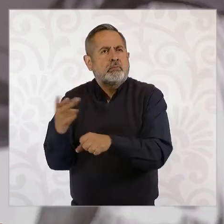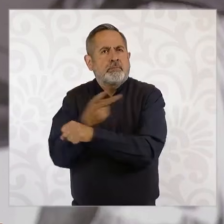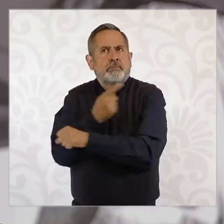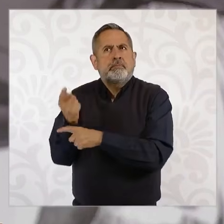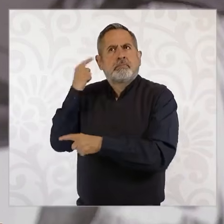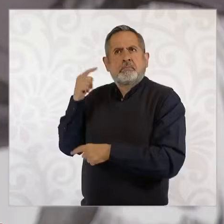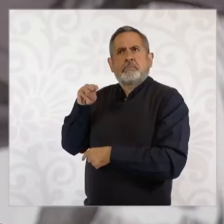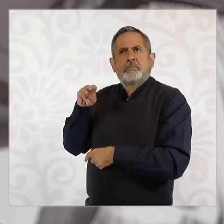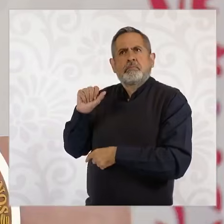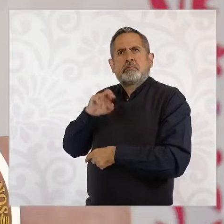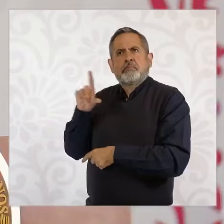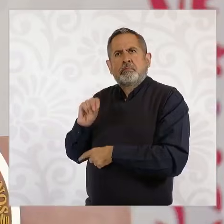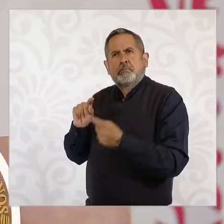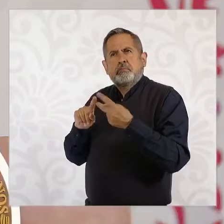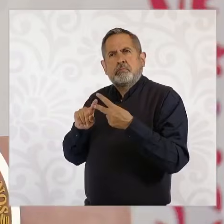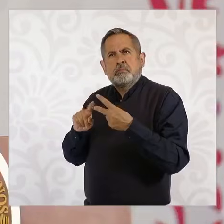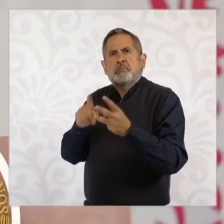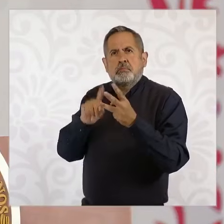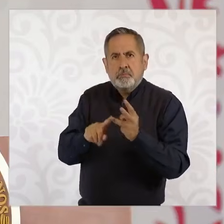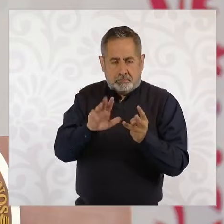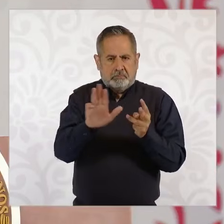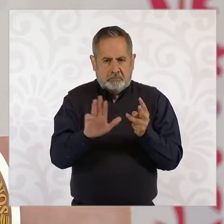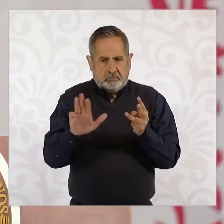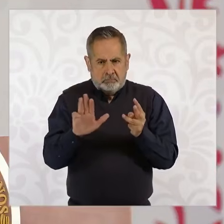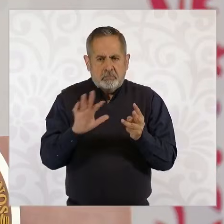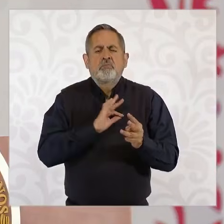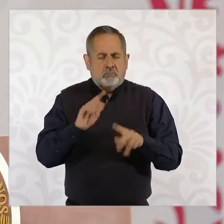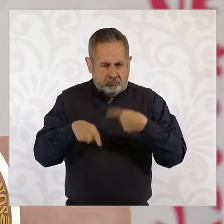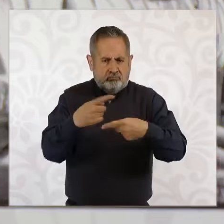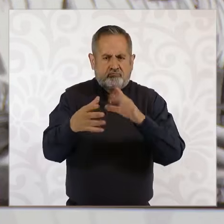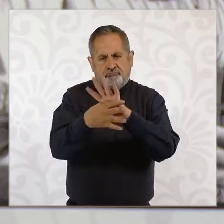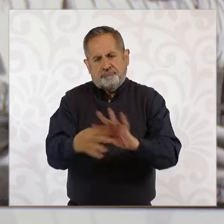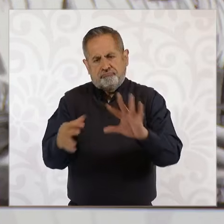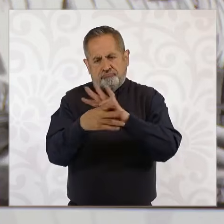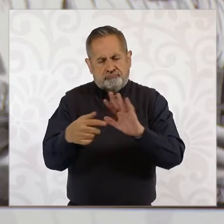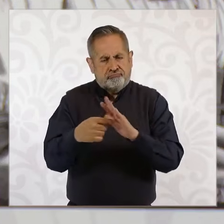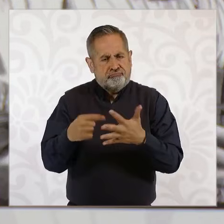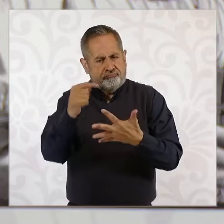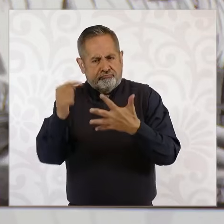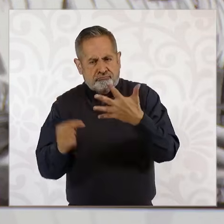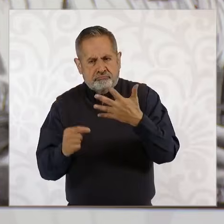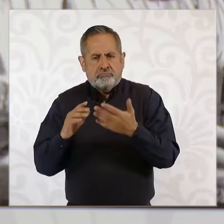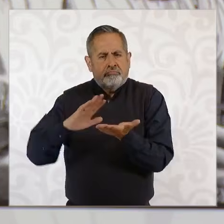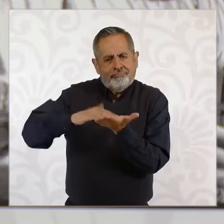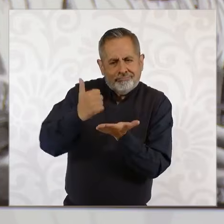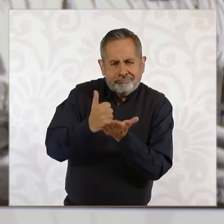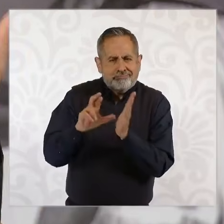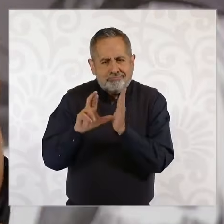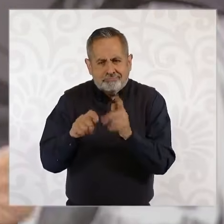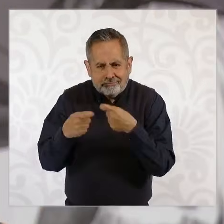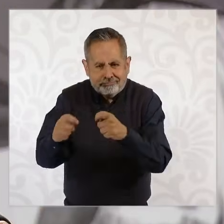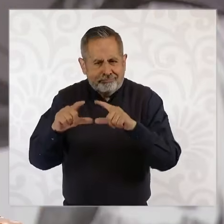el gabinete de seguridad y el miércoles podemos dedicarlo un tiempo a la credencialización y si gustan